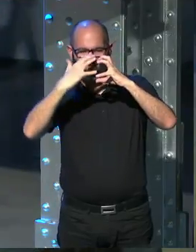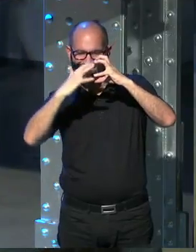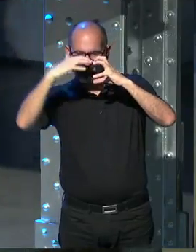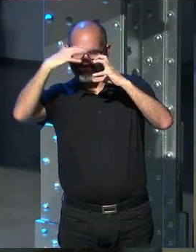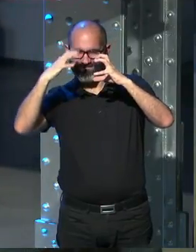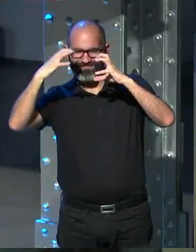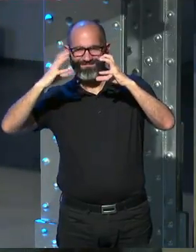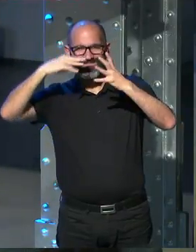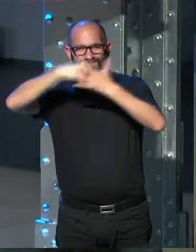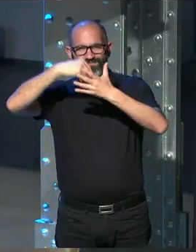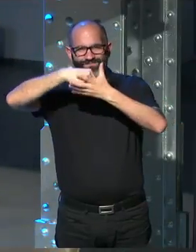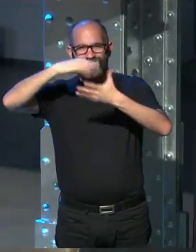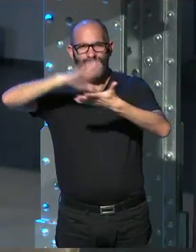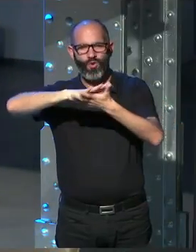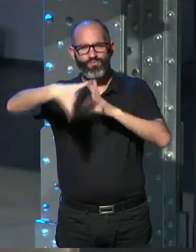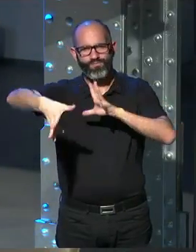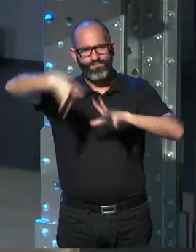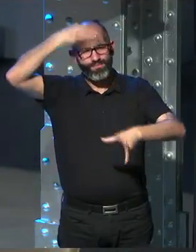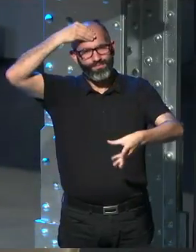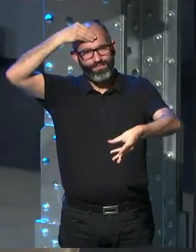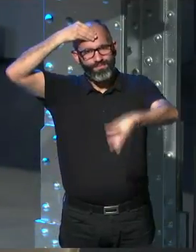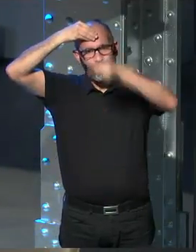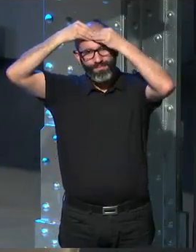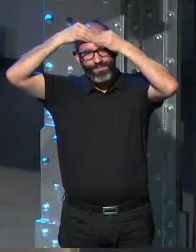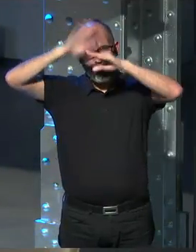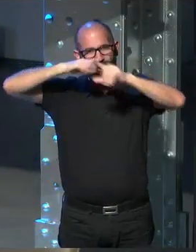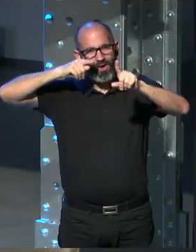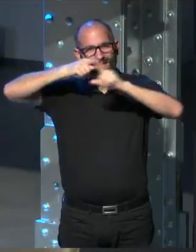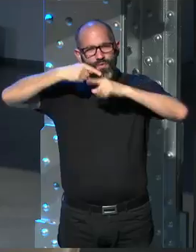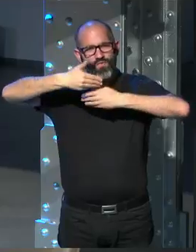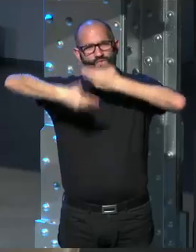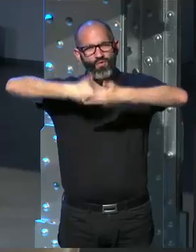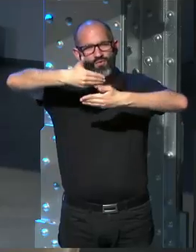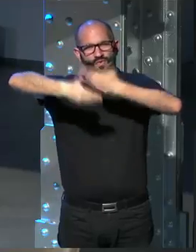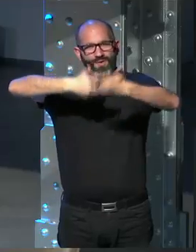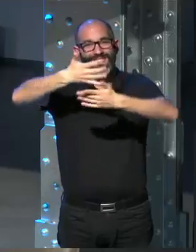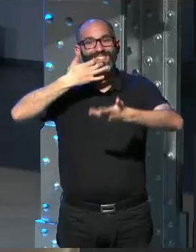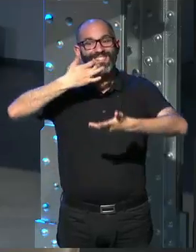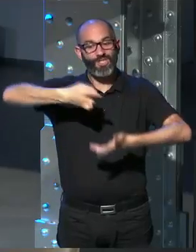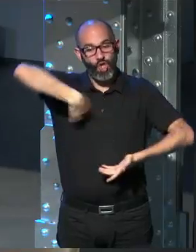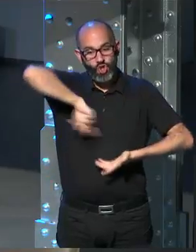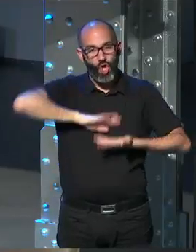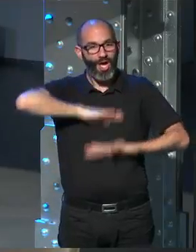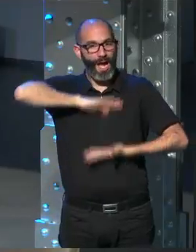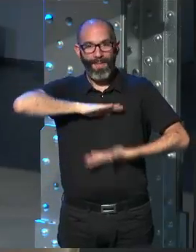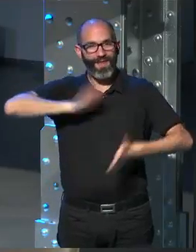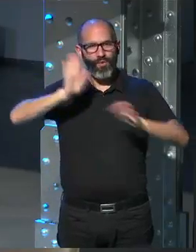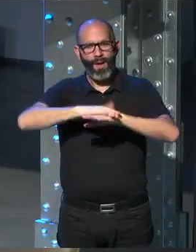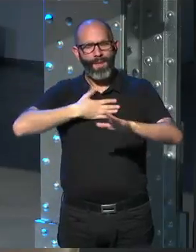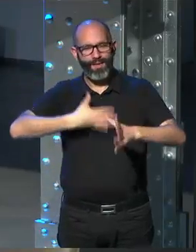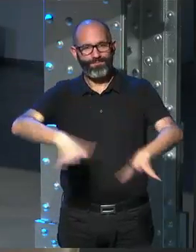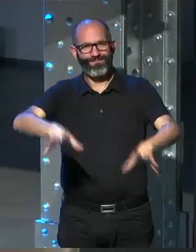suficientemente optimizado intelectualmente para que si llegamos al punto en el que no sepamos ser capaces de entendernos